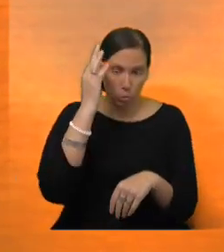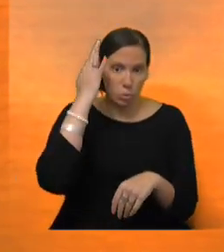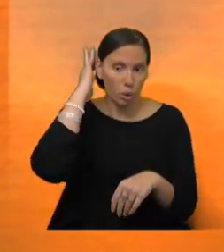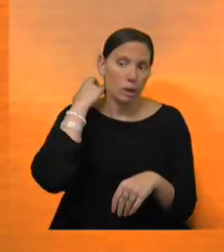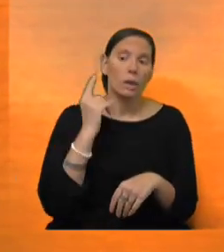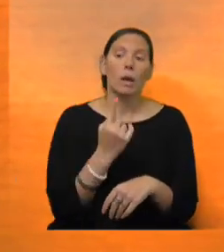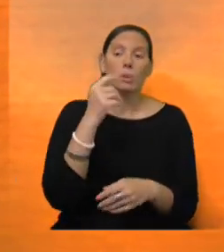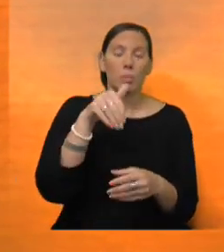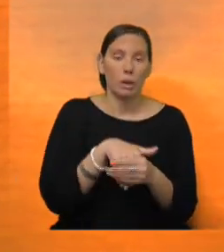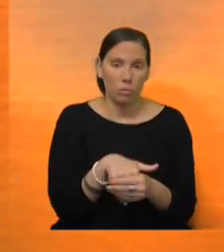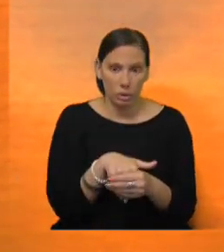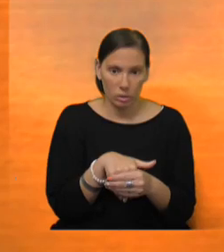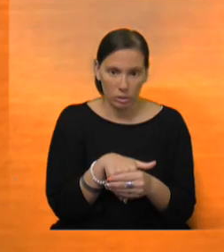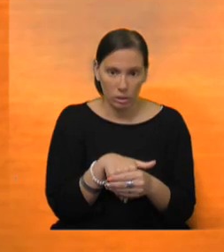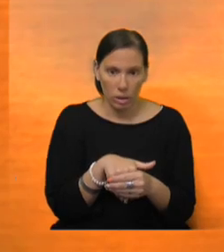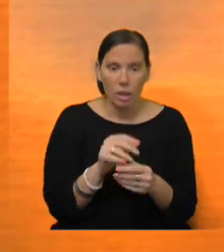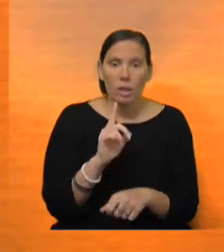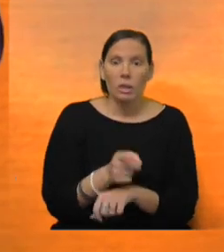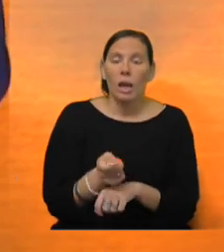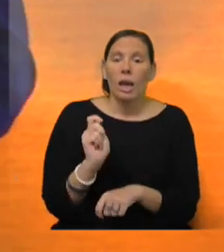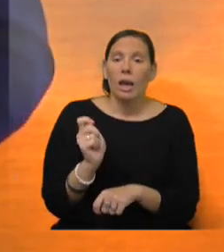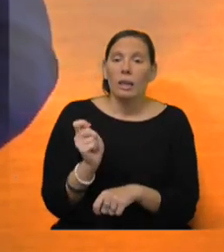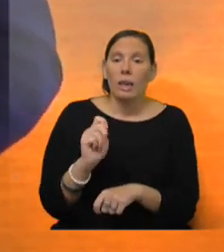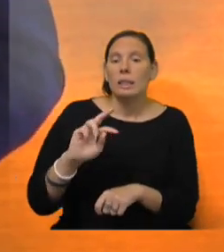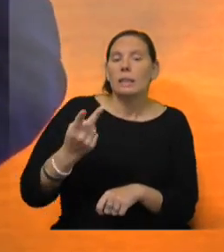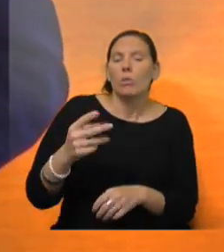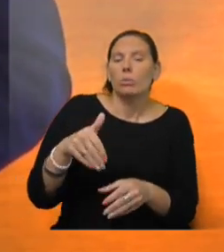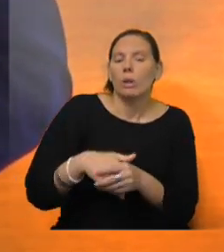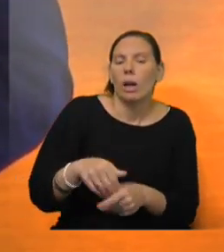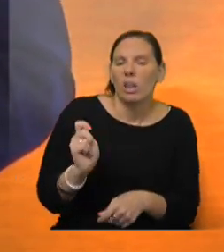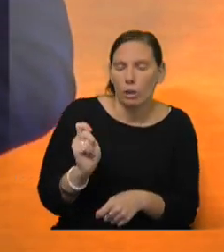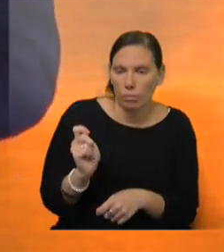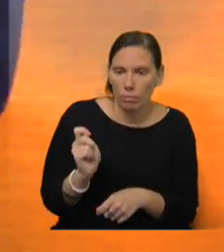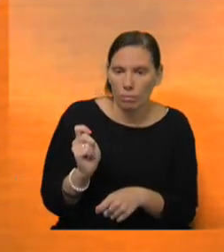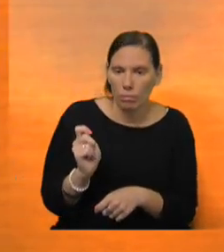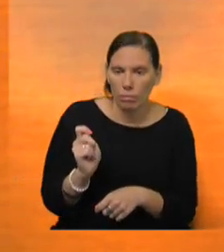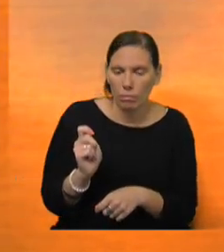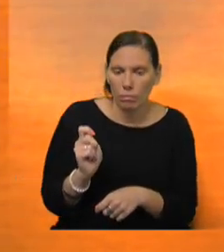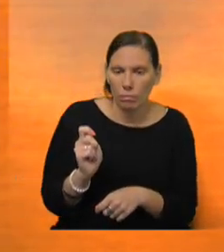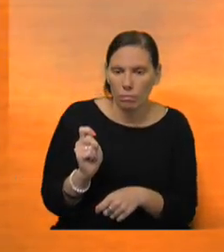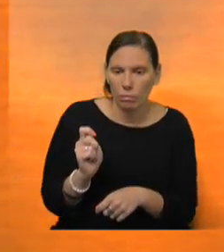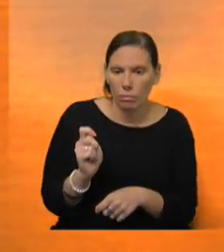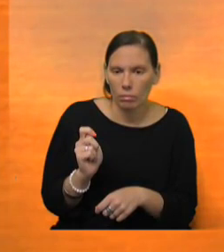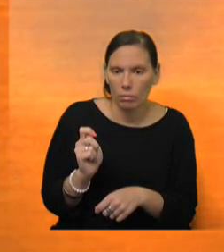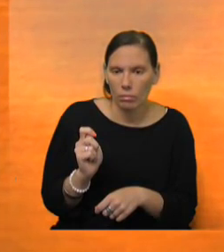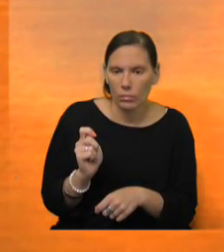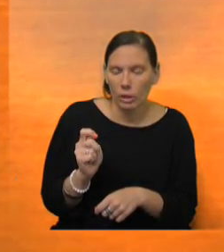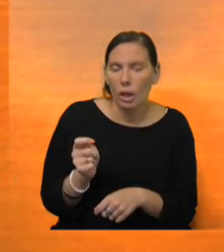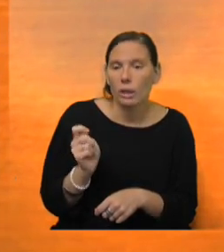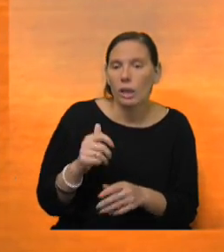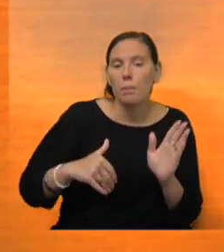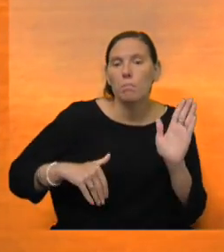vuelta nos definen quiénes vamos al baloto Y quién tiene